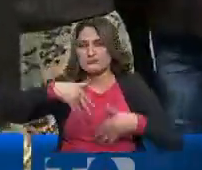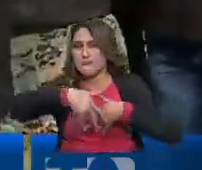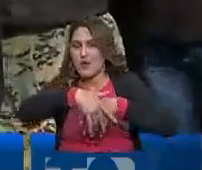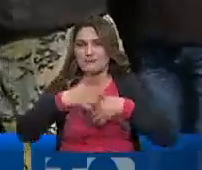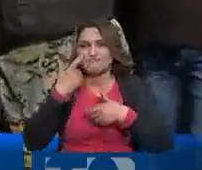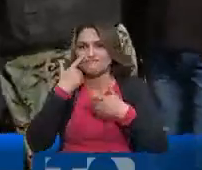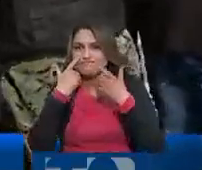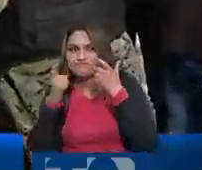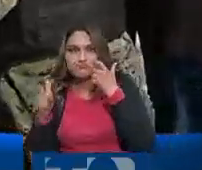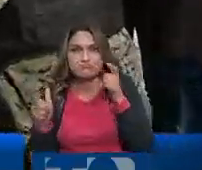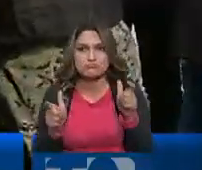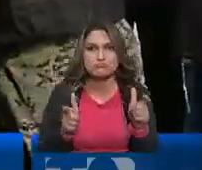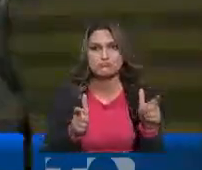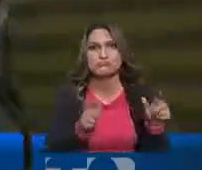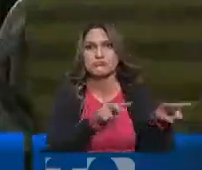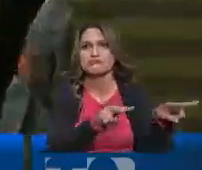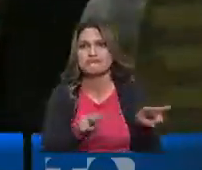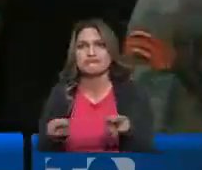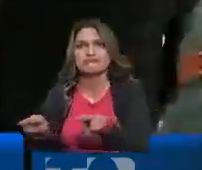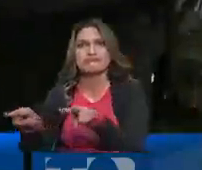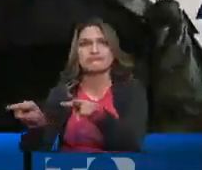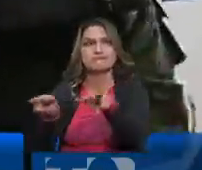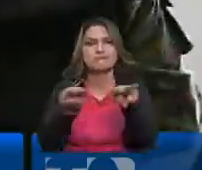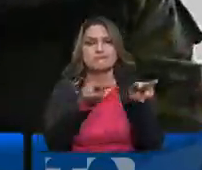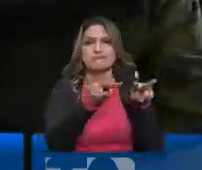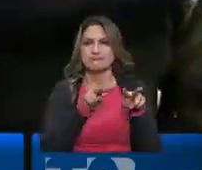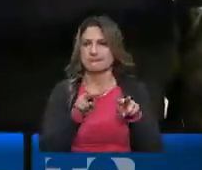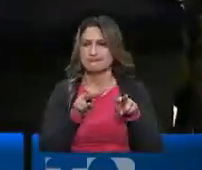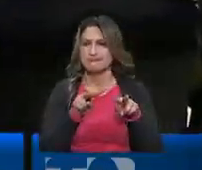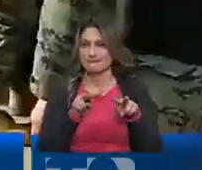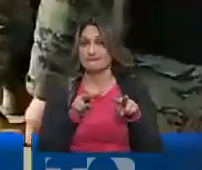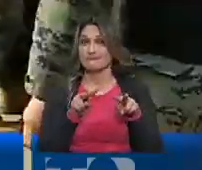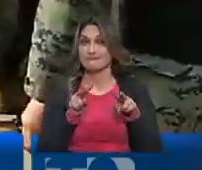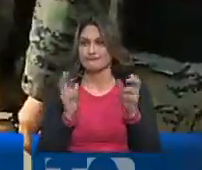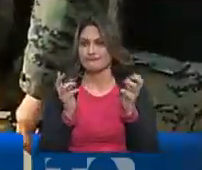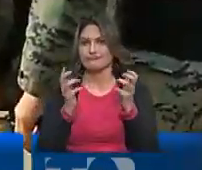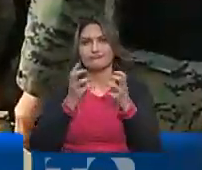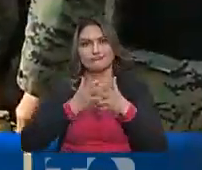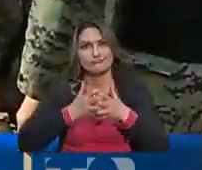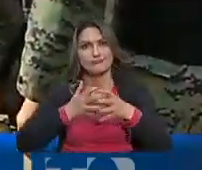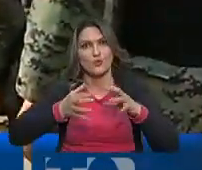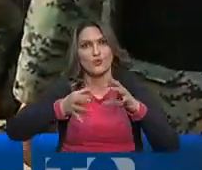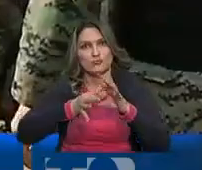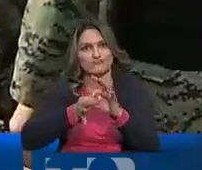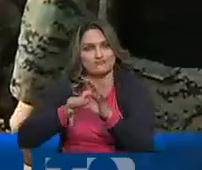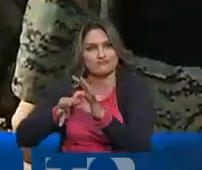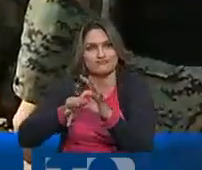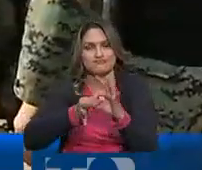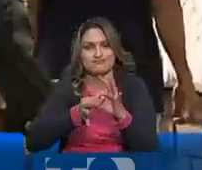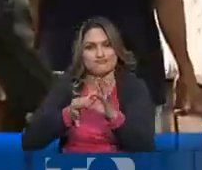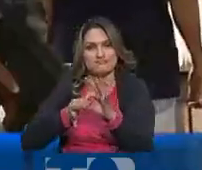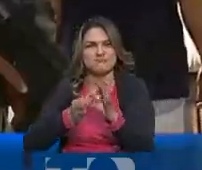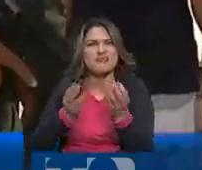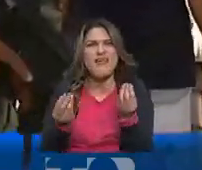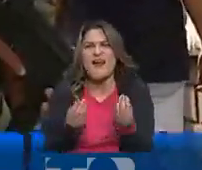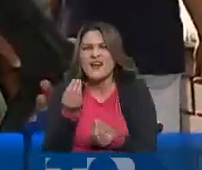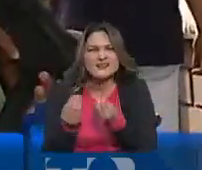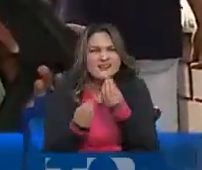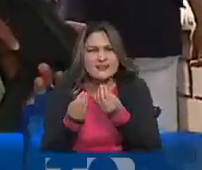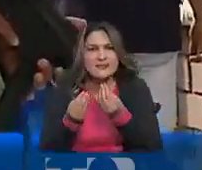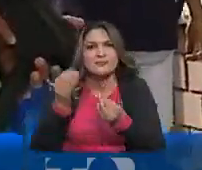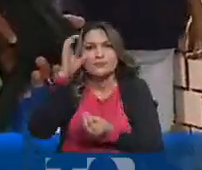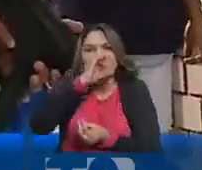podido evidenciar la presencia de las Fuerzas Armadas trabajando en coordinación con la policía, en operativos de control de armas, explosivos y